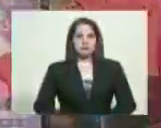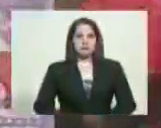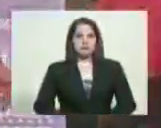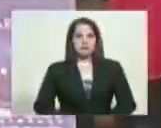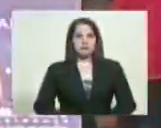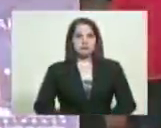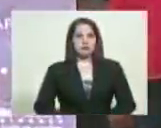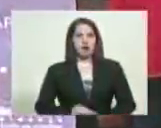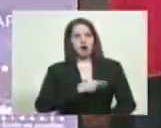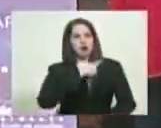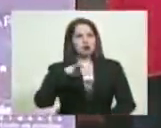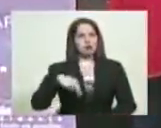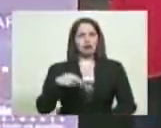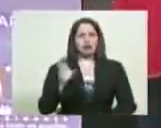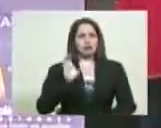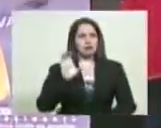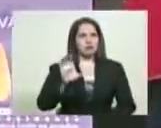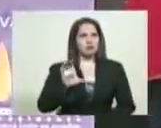Somos un país